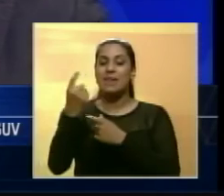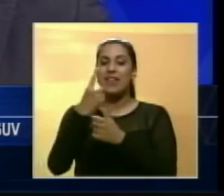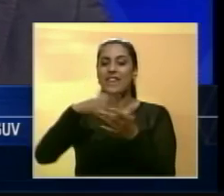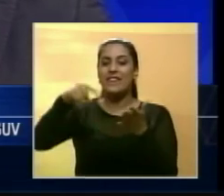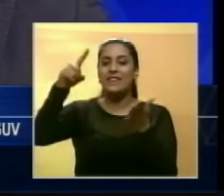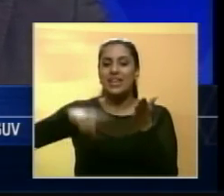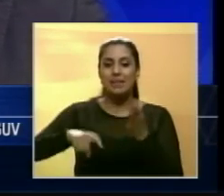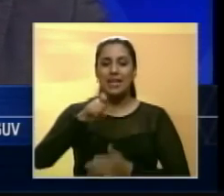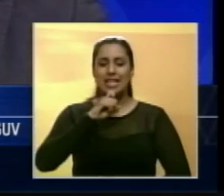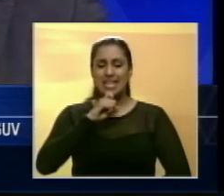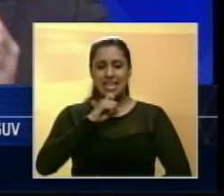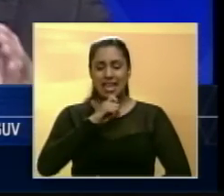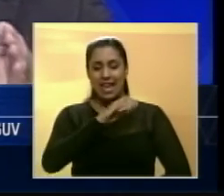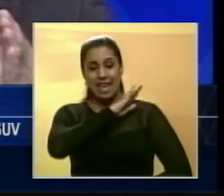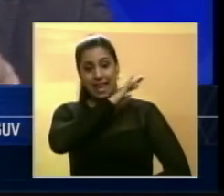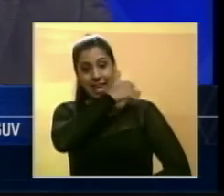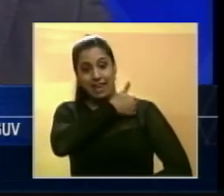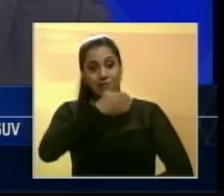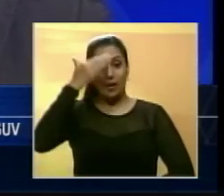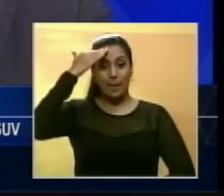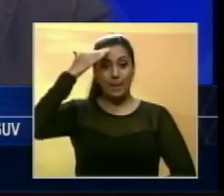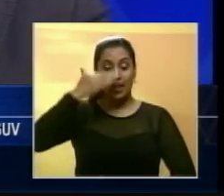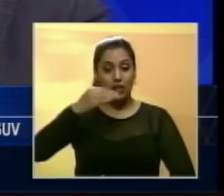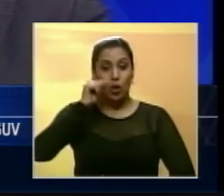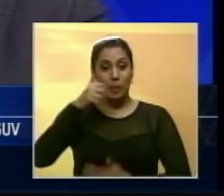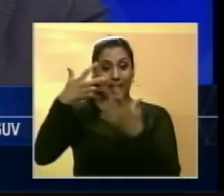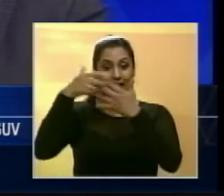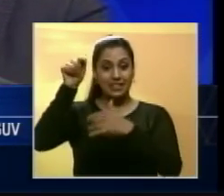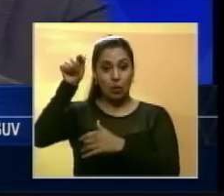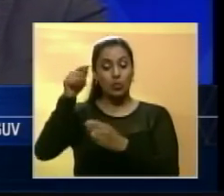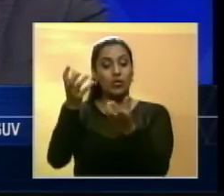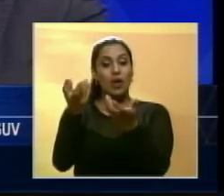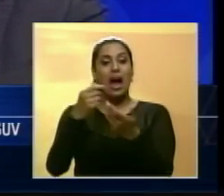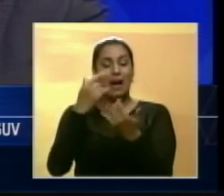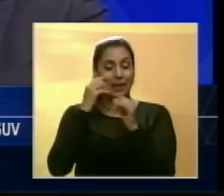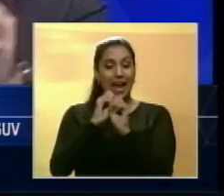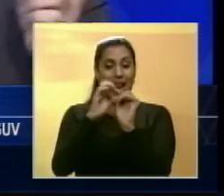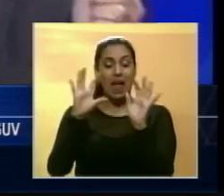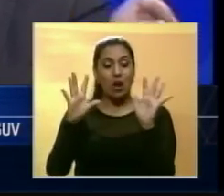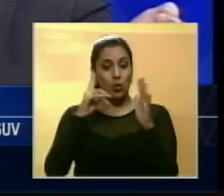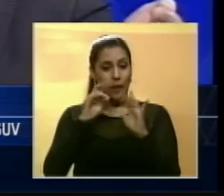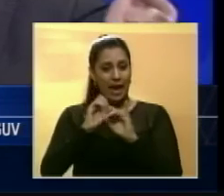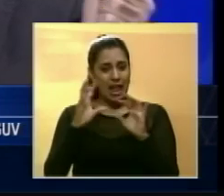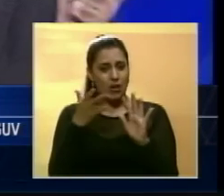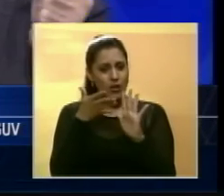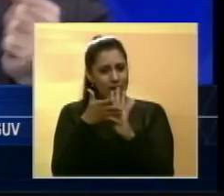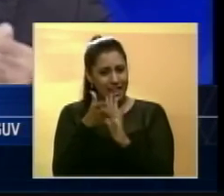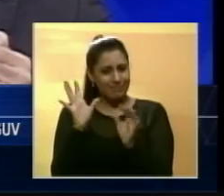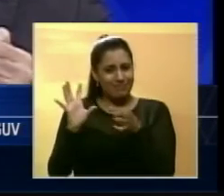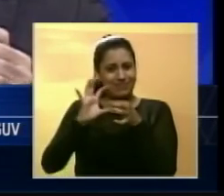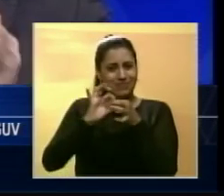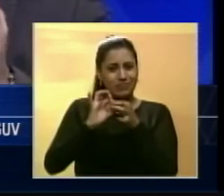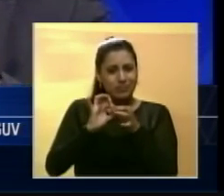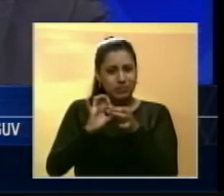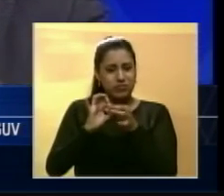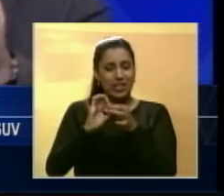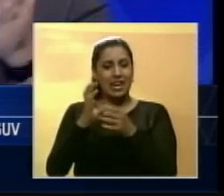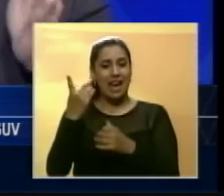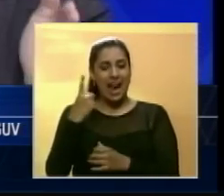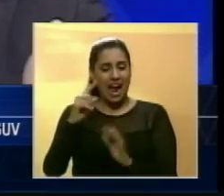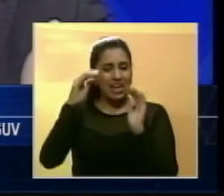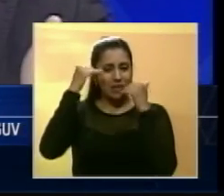propio jefe, el almirante Curtis, donde claramente se ve que hay una vinculación, que hay